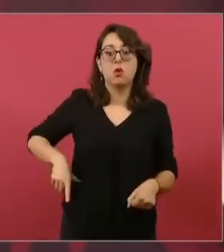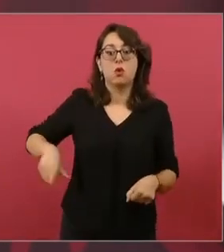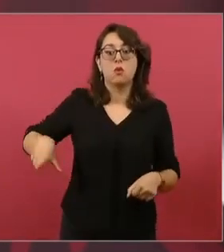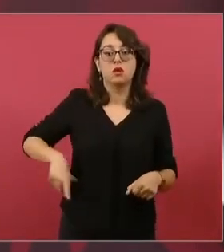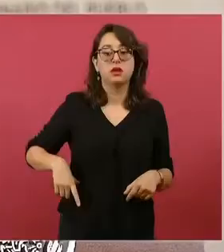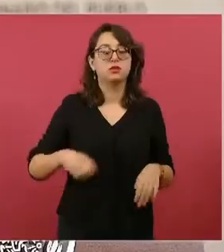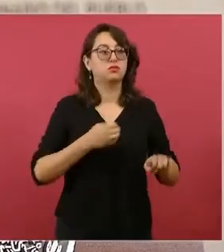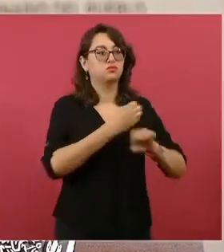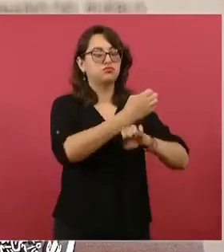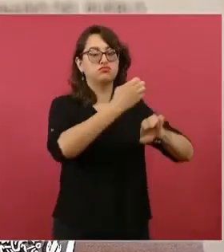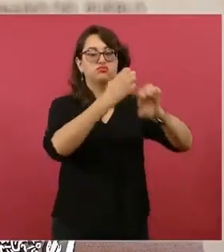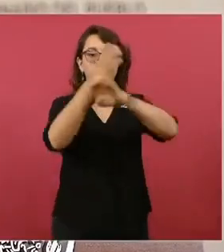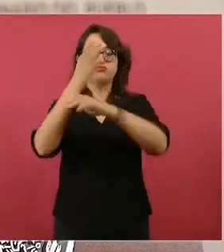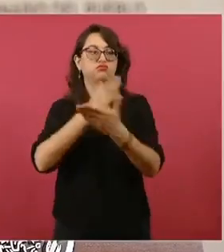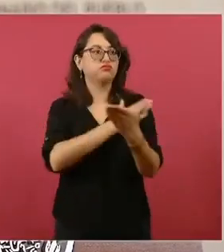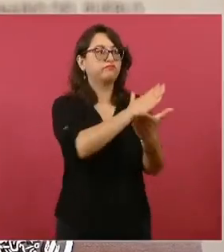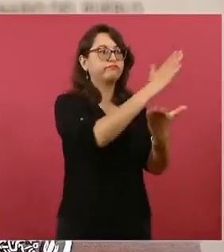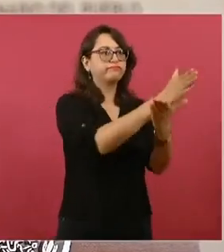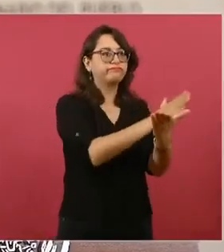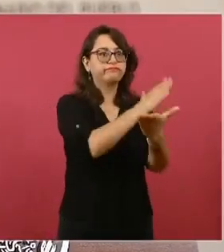y todo el dinero.